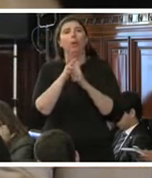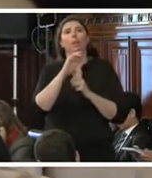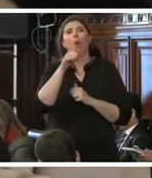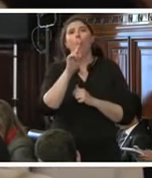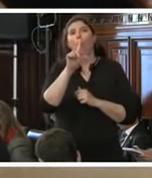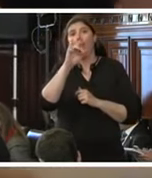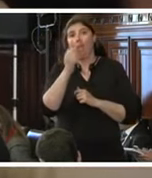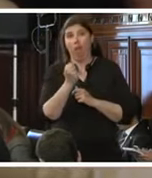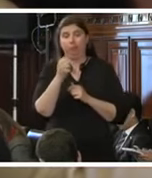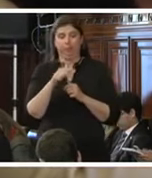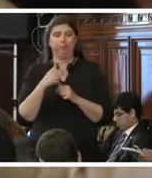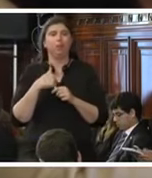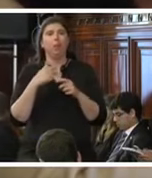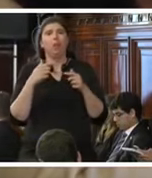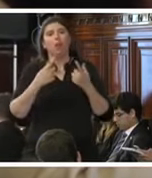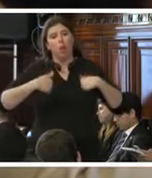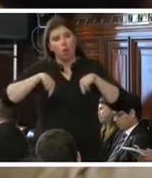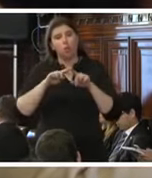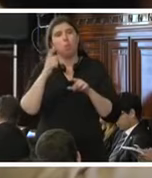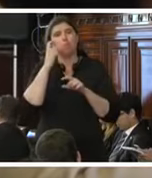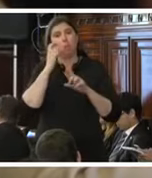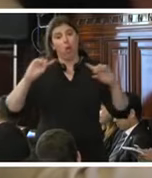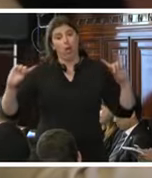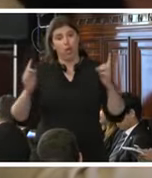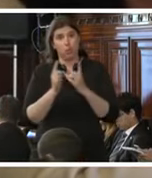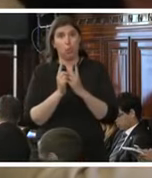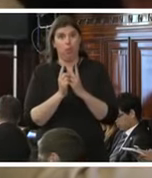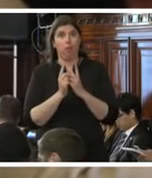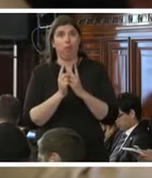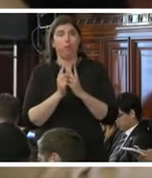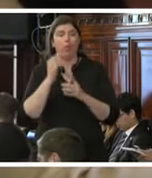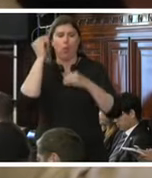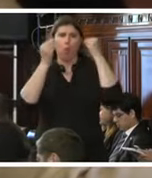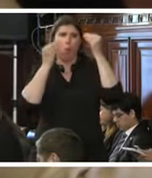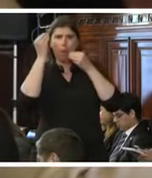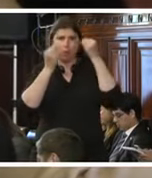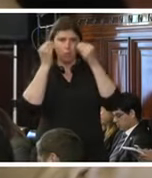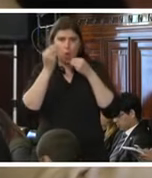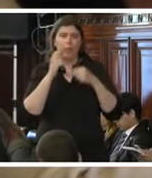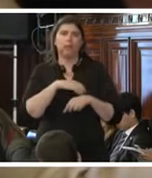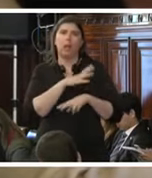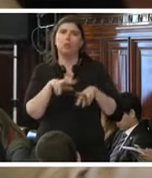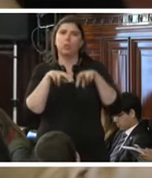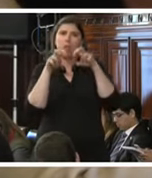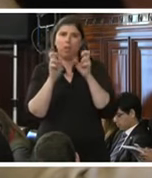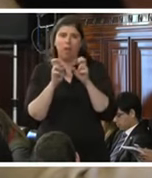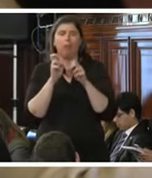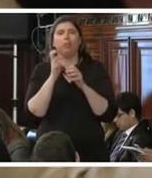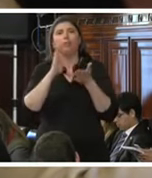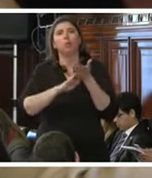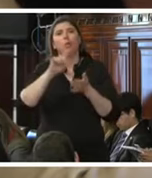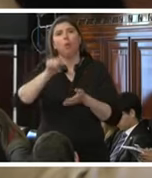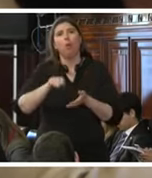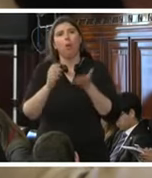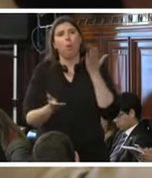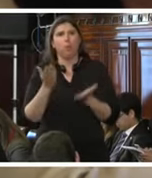una cuestión que creemos nosotros resume en gran medida las preocupaciones que tiene la sociedad civil en torno al Poder